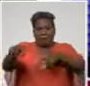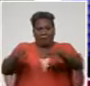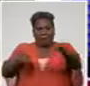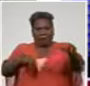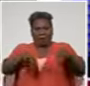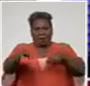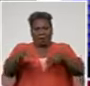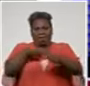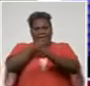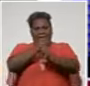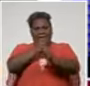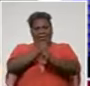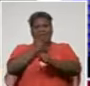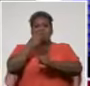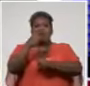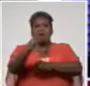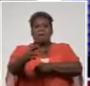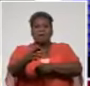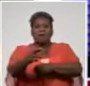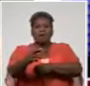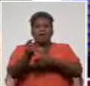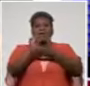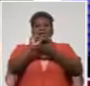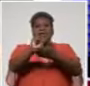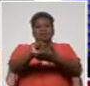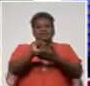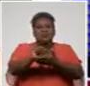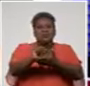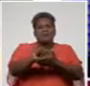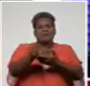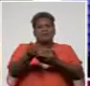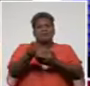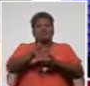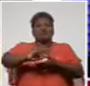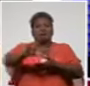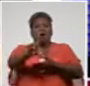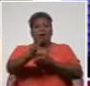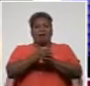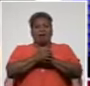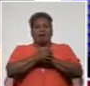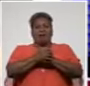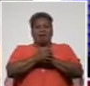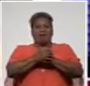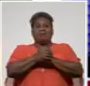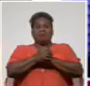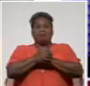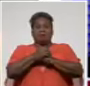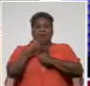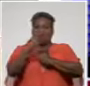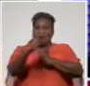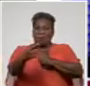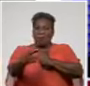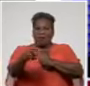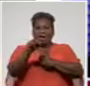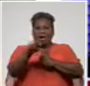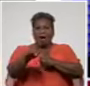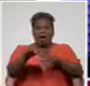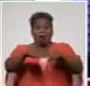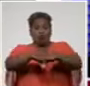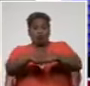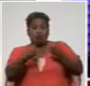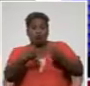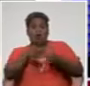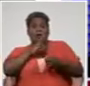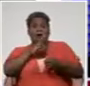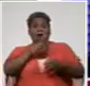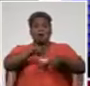responde al carácter ininterrumpido de esos servicios y la necesidad de dar respuesta a una avería o a cualquier falla